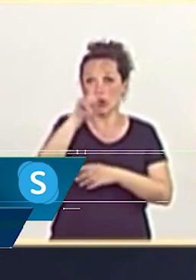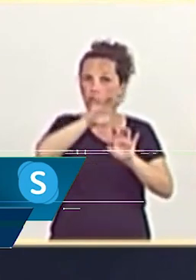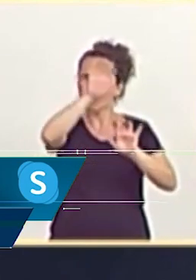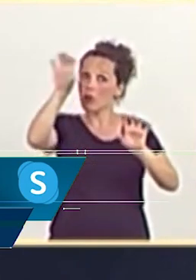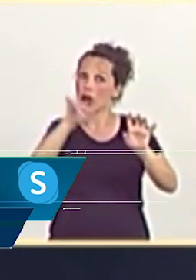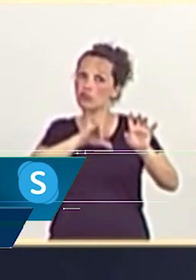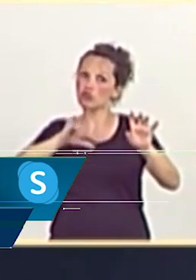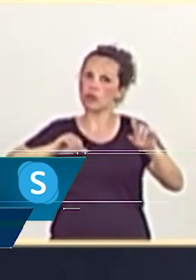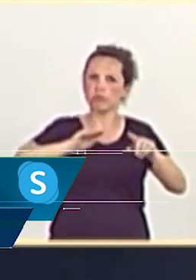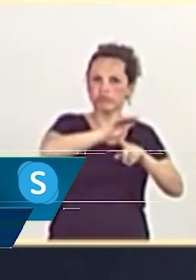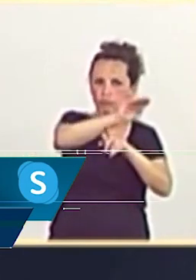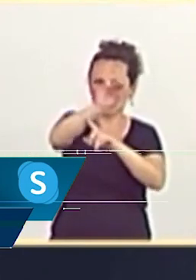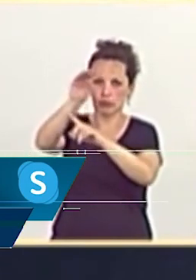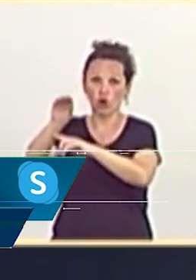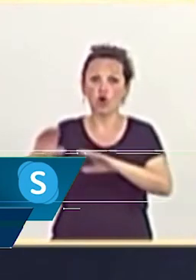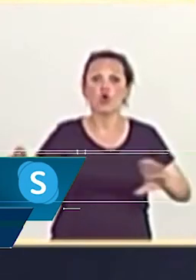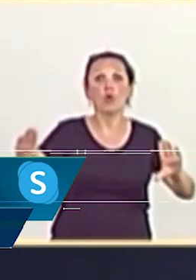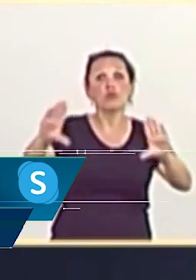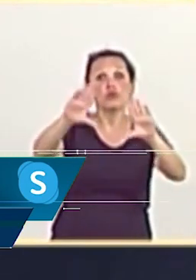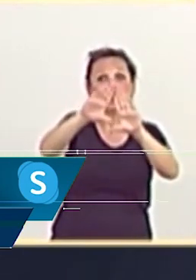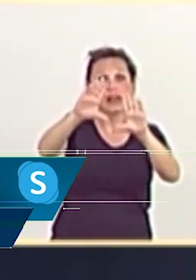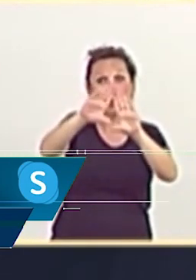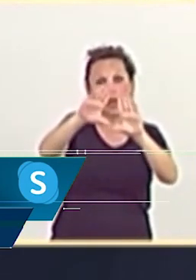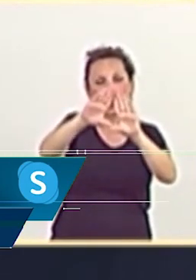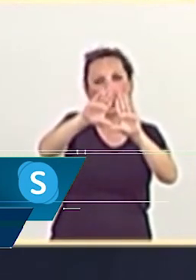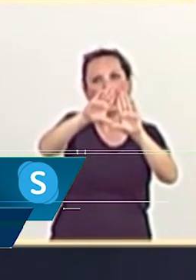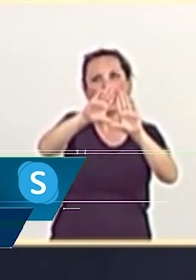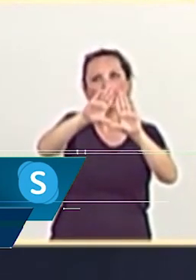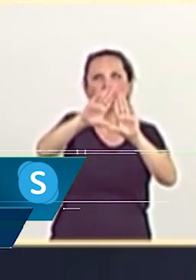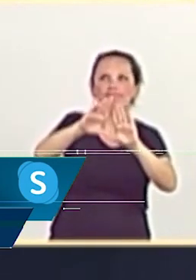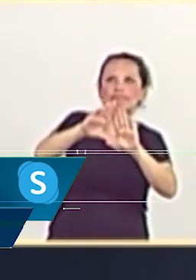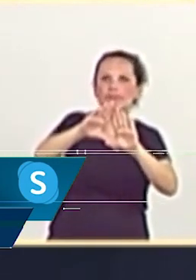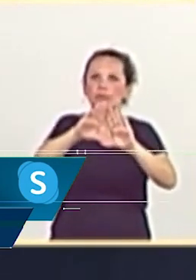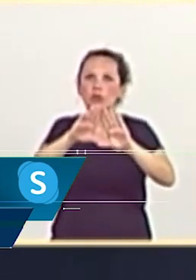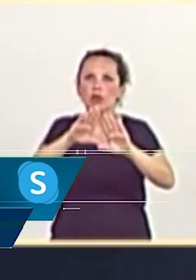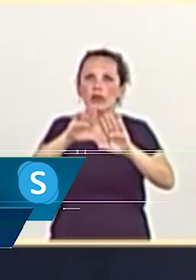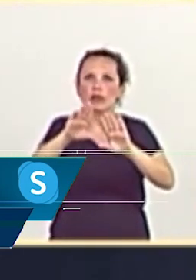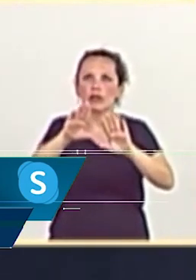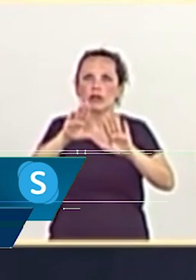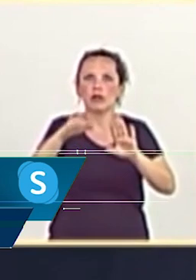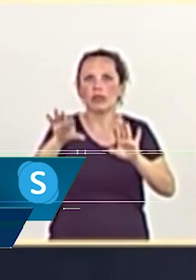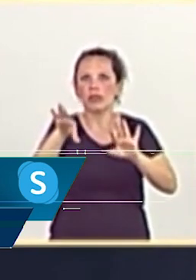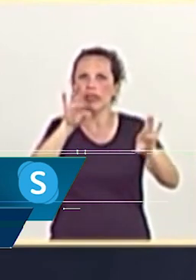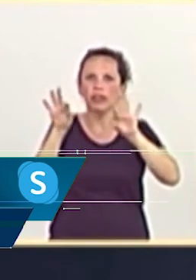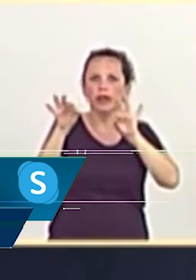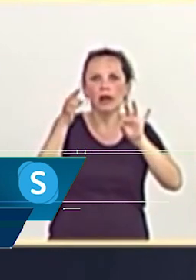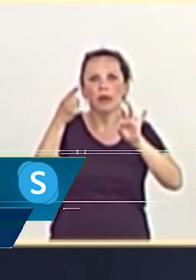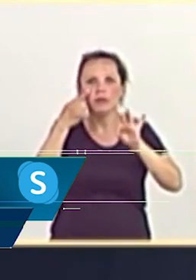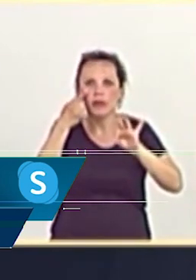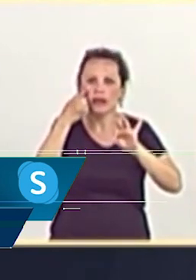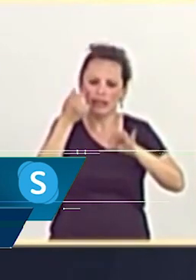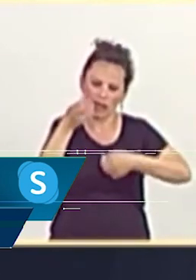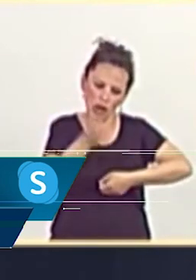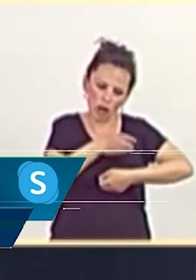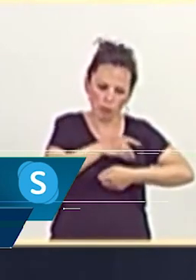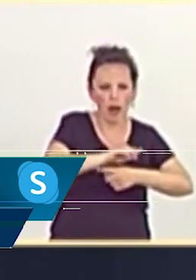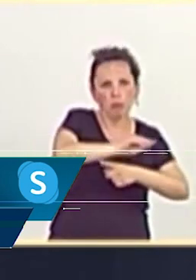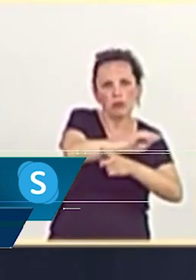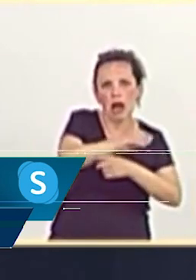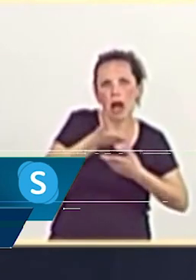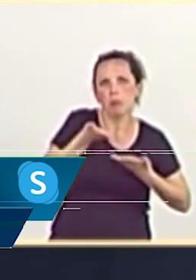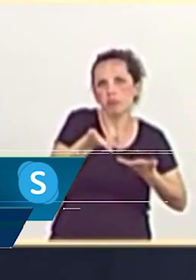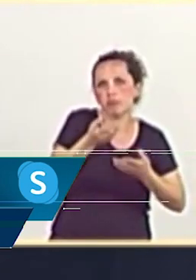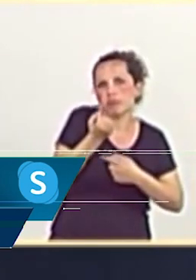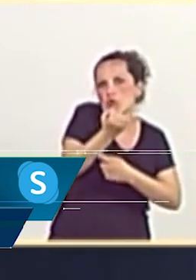presidenta de la Comisión Europea, de que en el cuarto trimestre del año pasado va la señora